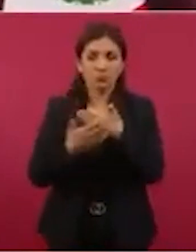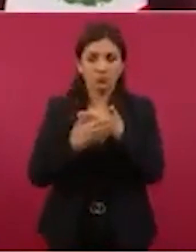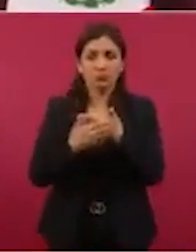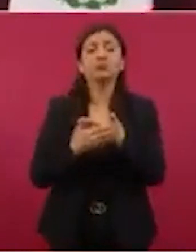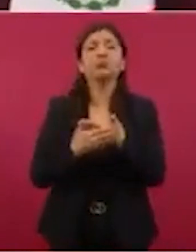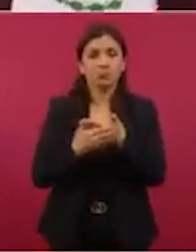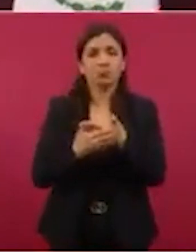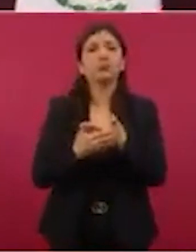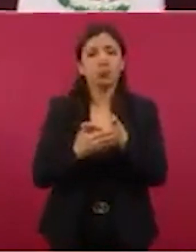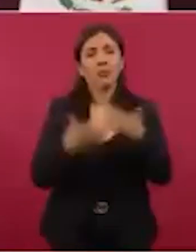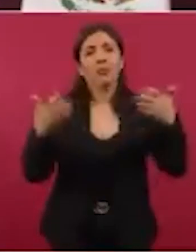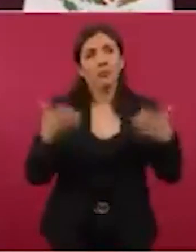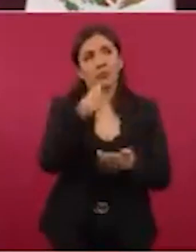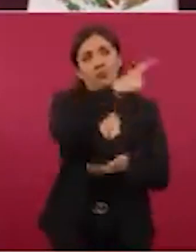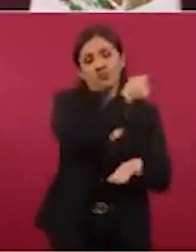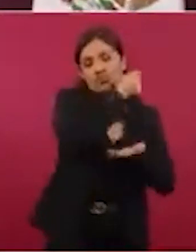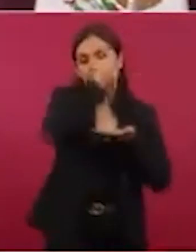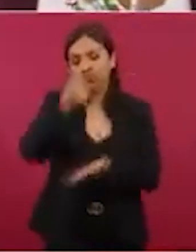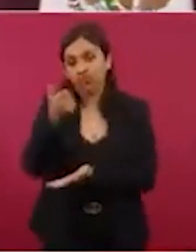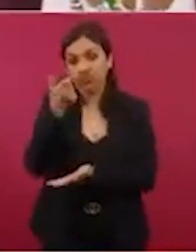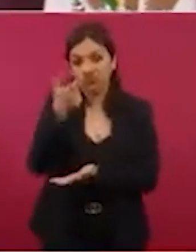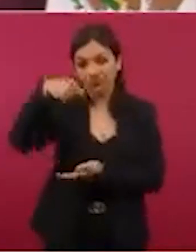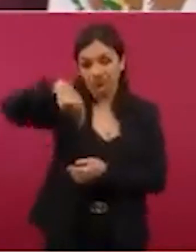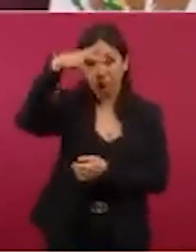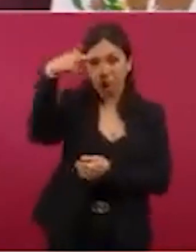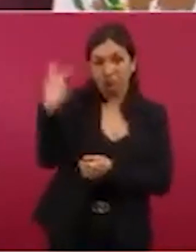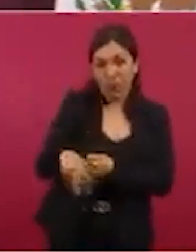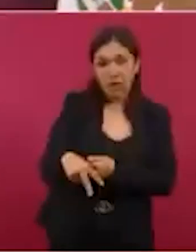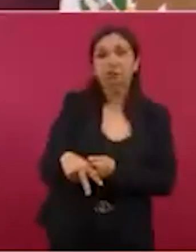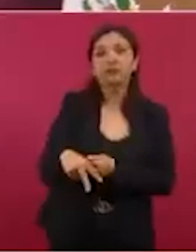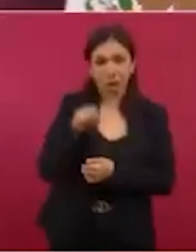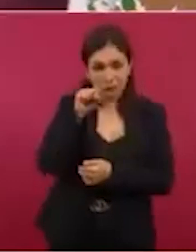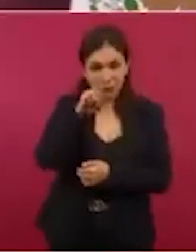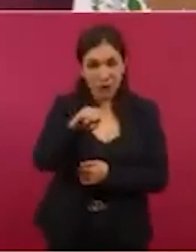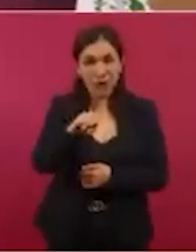influyentes del mundo. Asimismo, se aseguró que dicha empresa se ha comprometido a ayudar en el